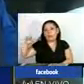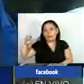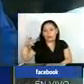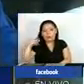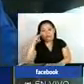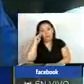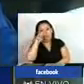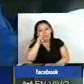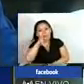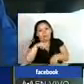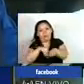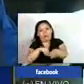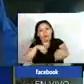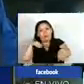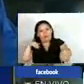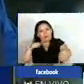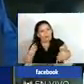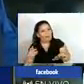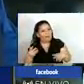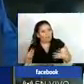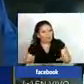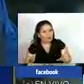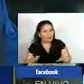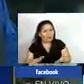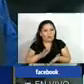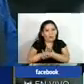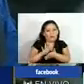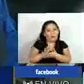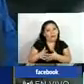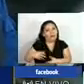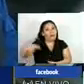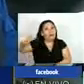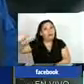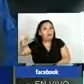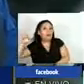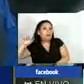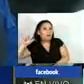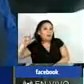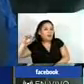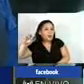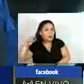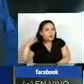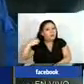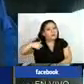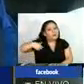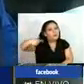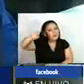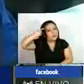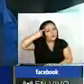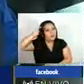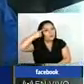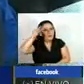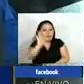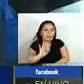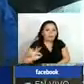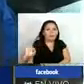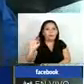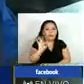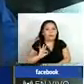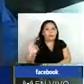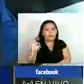de la venta del helio. Y nosotros creemos que debería ser lo mejor, sería